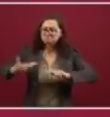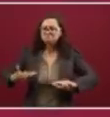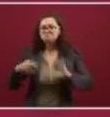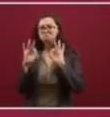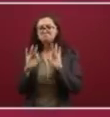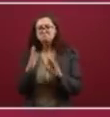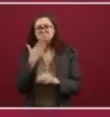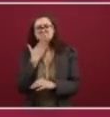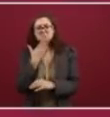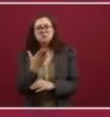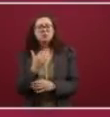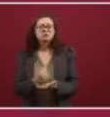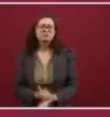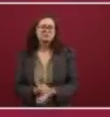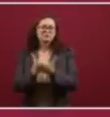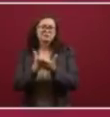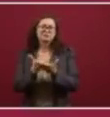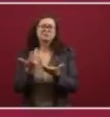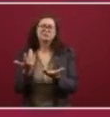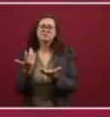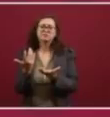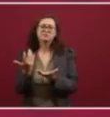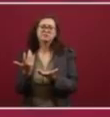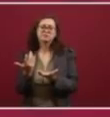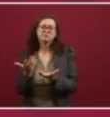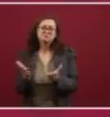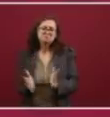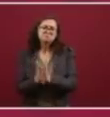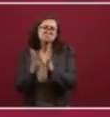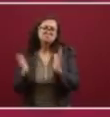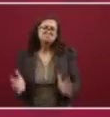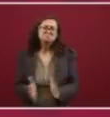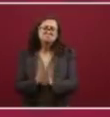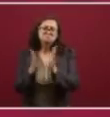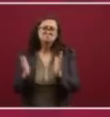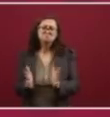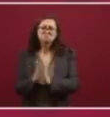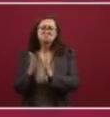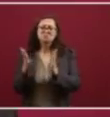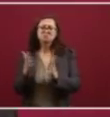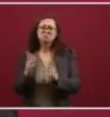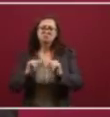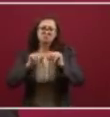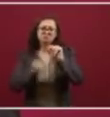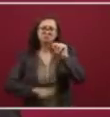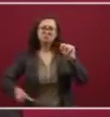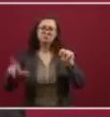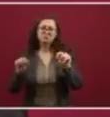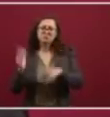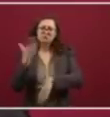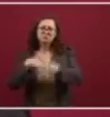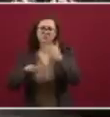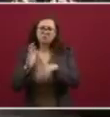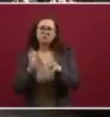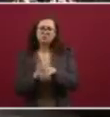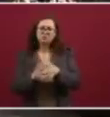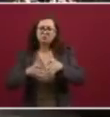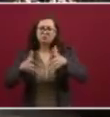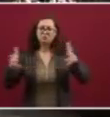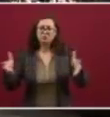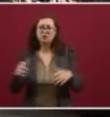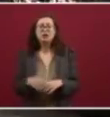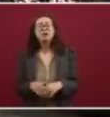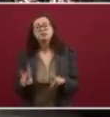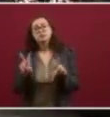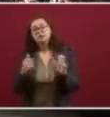están ayudándonos, están participando para que haya crecimiento en el país. ¿Y lo del botón de oro